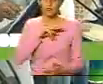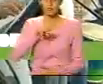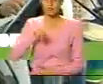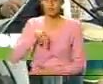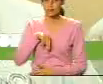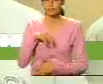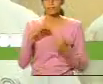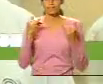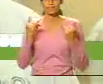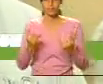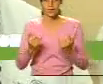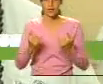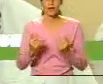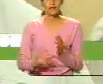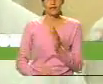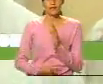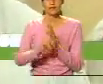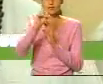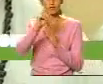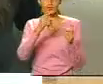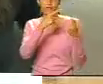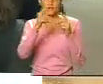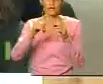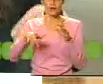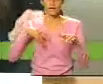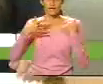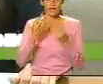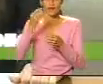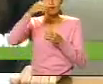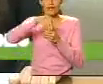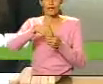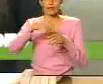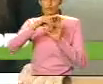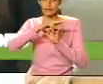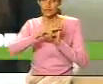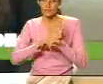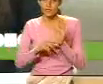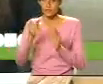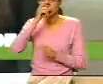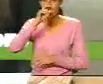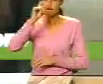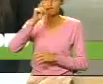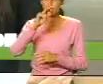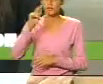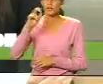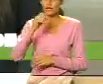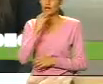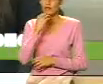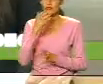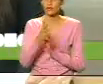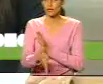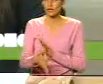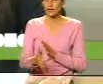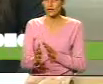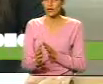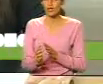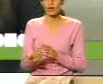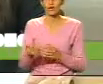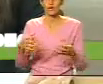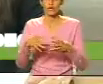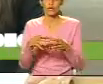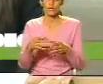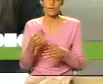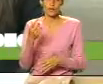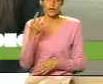hemos ya desarrollado varias actividades dentro de este marco del Bicentenario a través del elenco